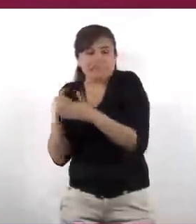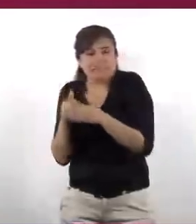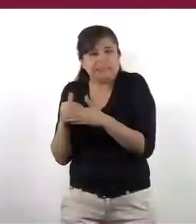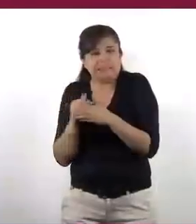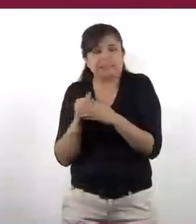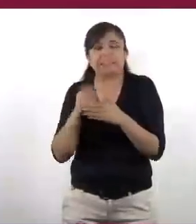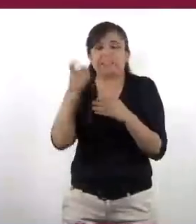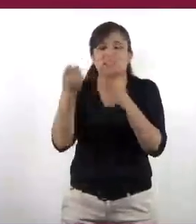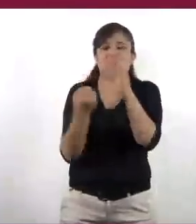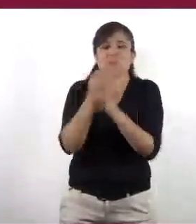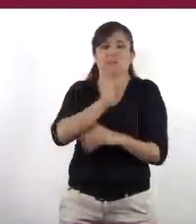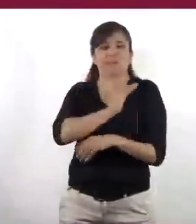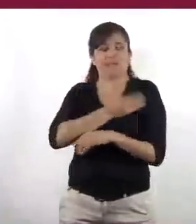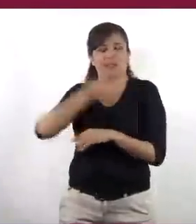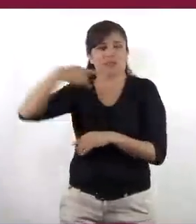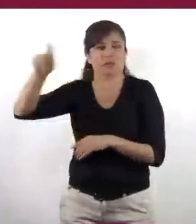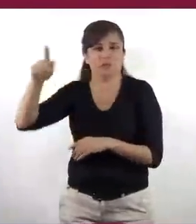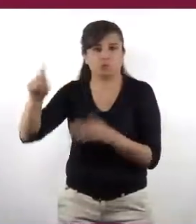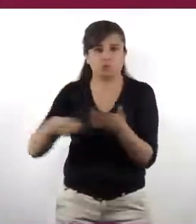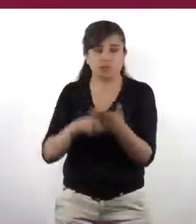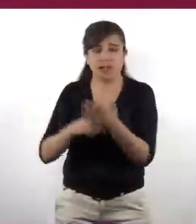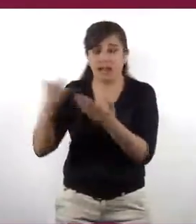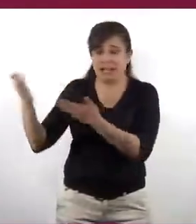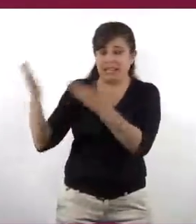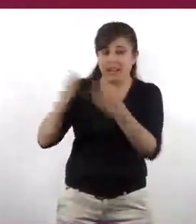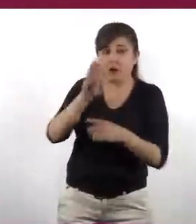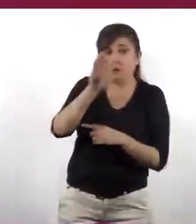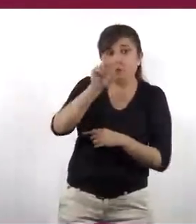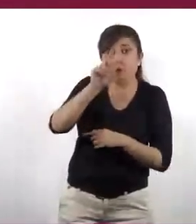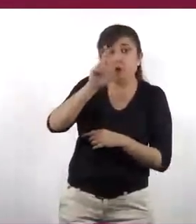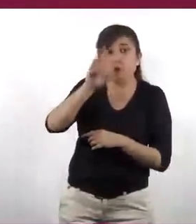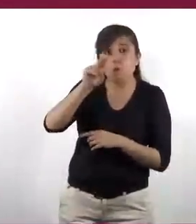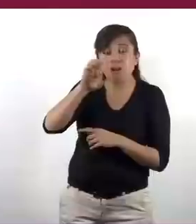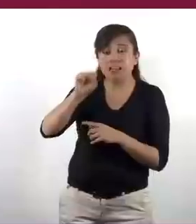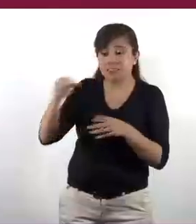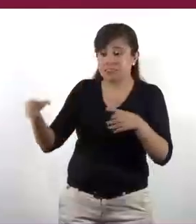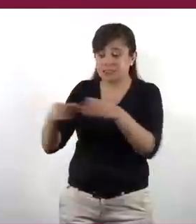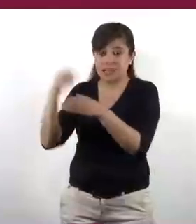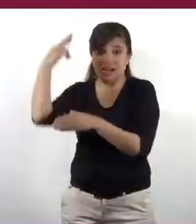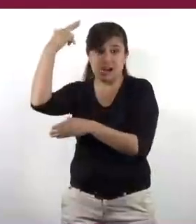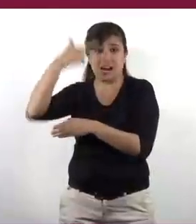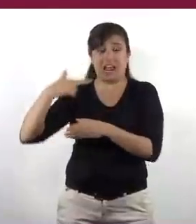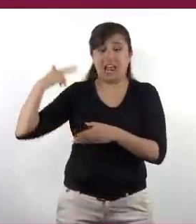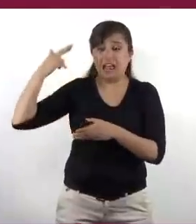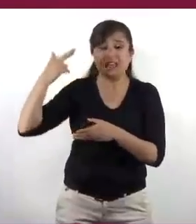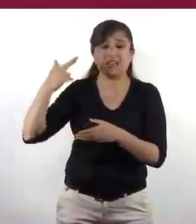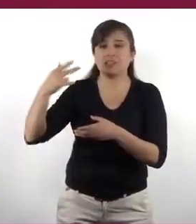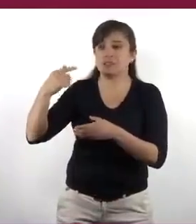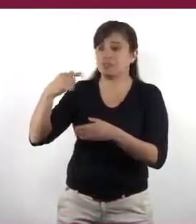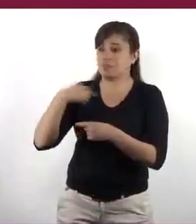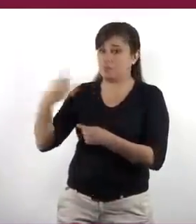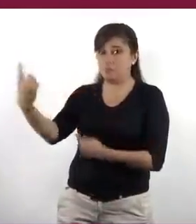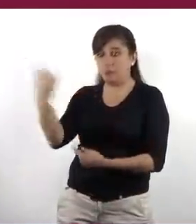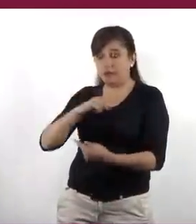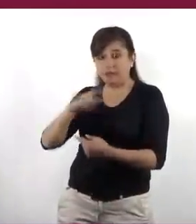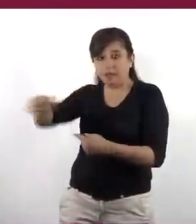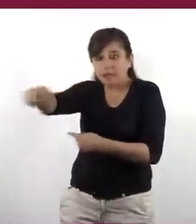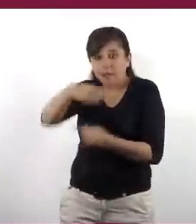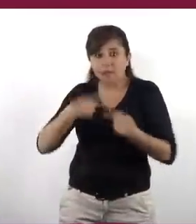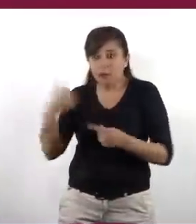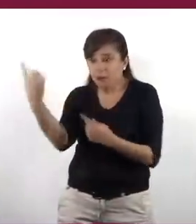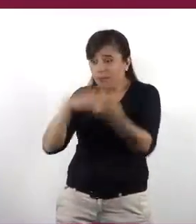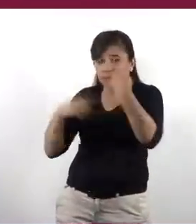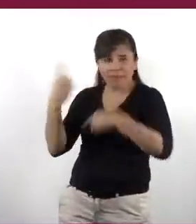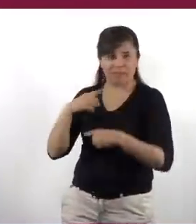preciada que era la Nueva España. Con la llegada de los Borbones al poder, lo que se intenta es controlar a estos particulares, a estas